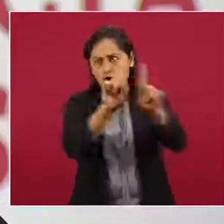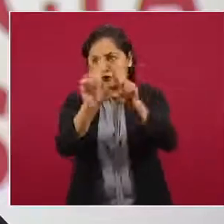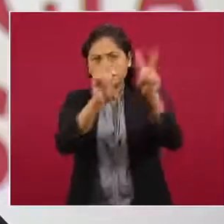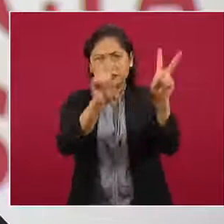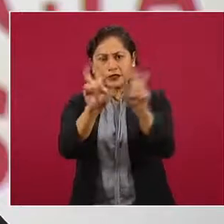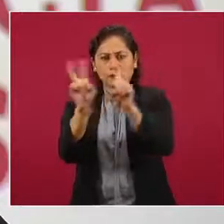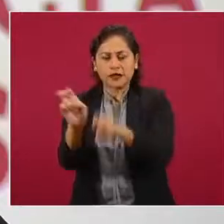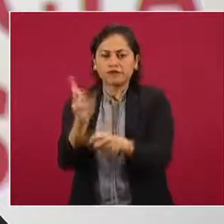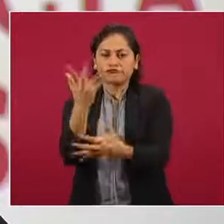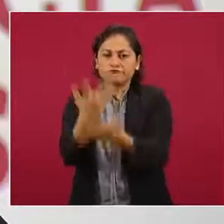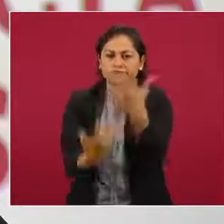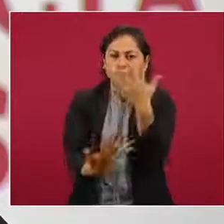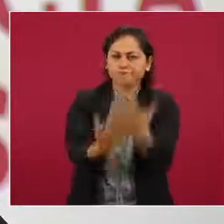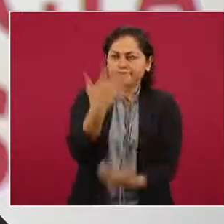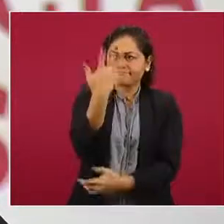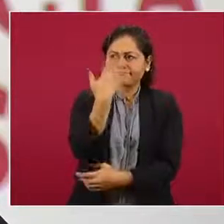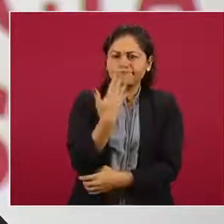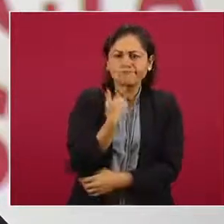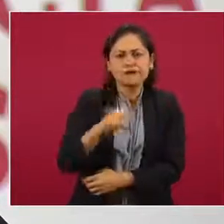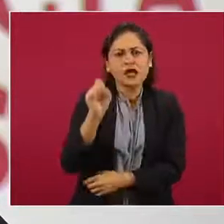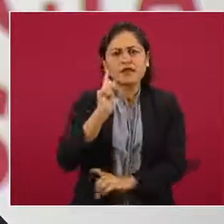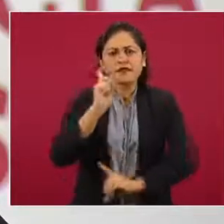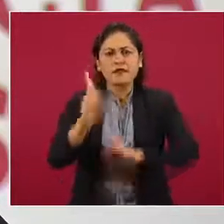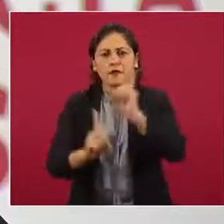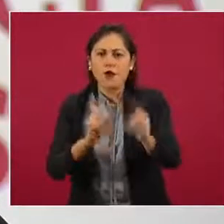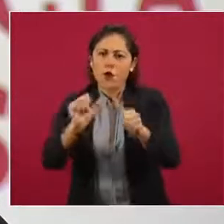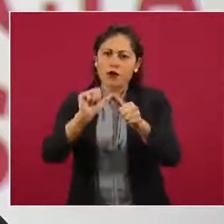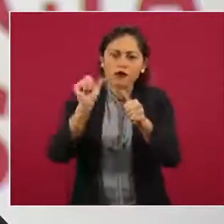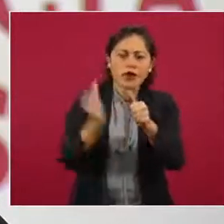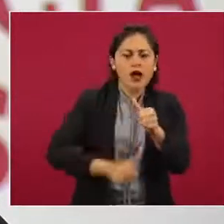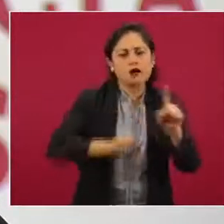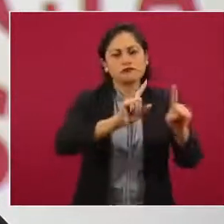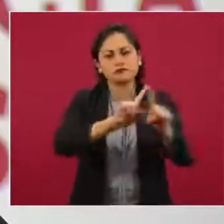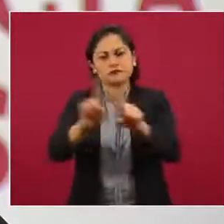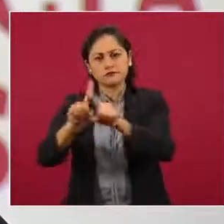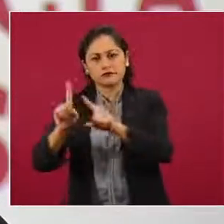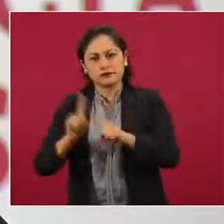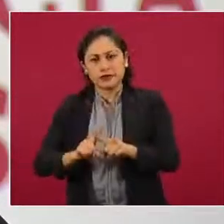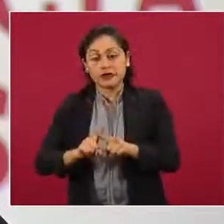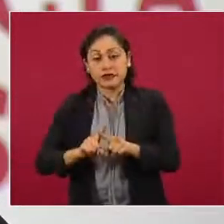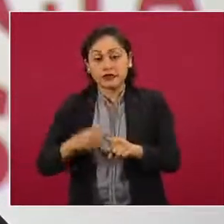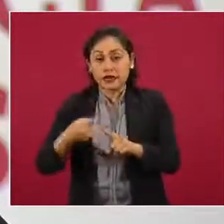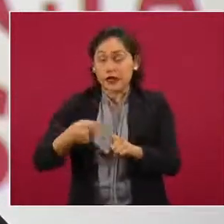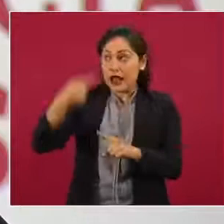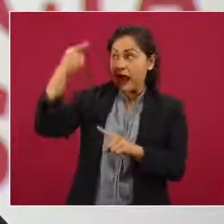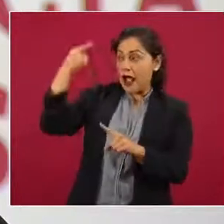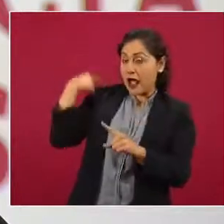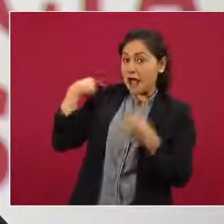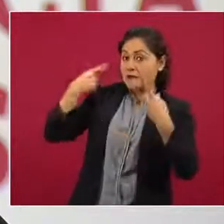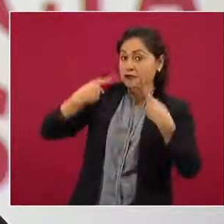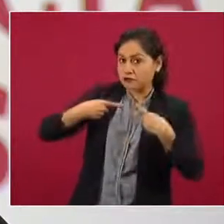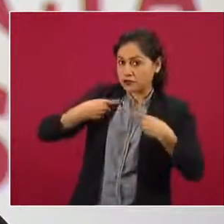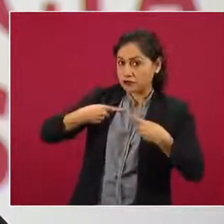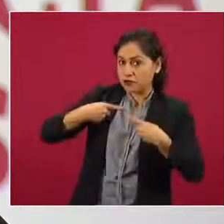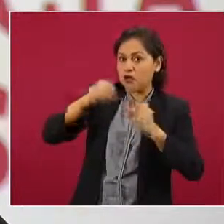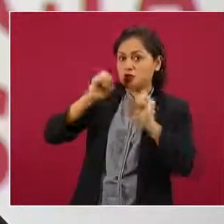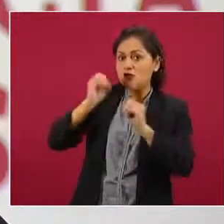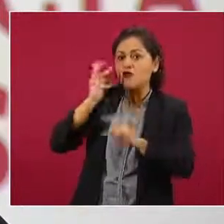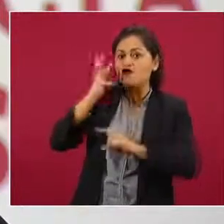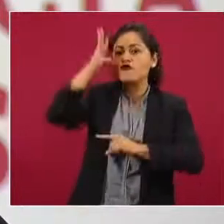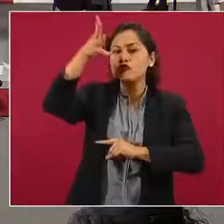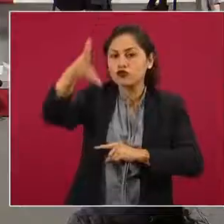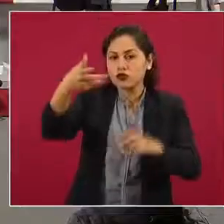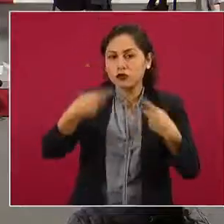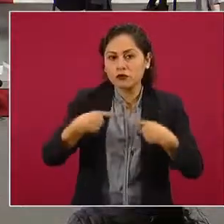las artes y los deportes, a quienes te precedieron y a las generaciones futuras. Sé